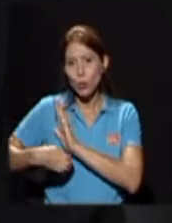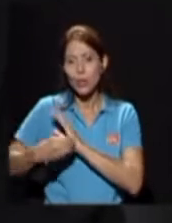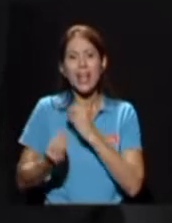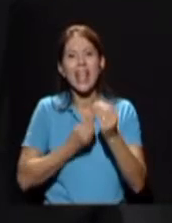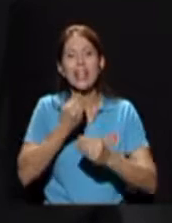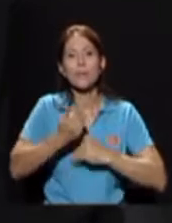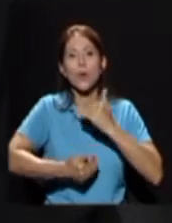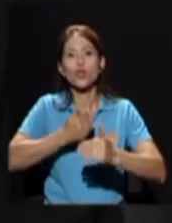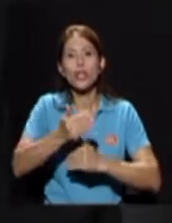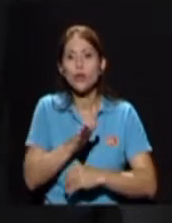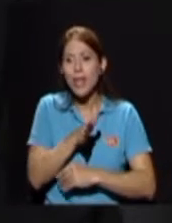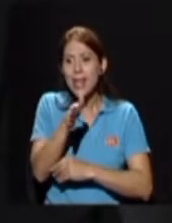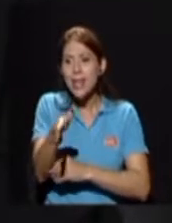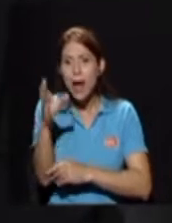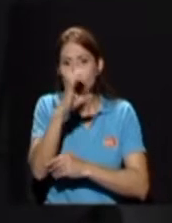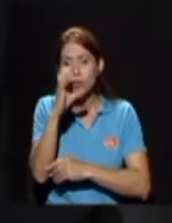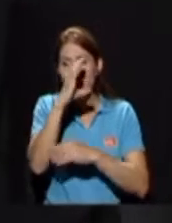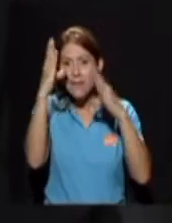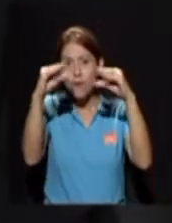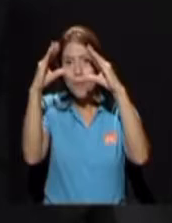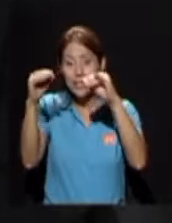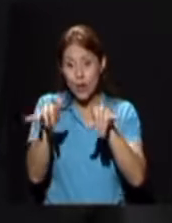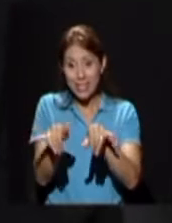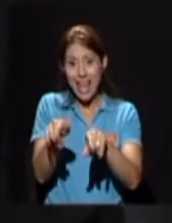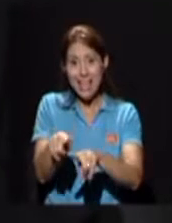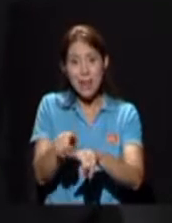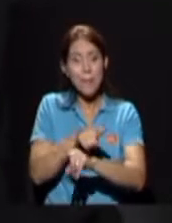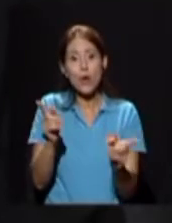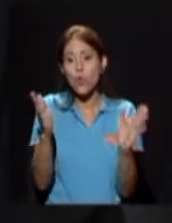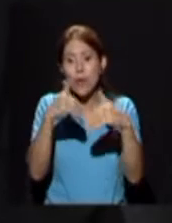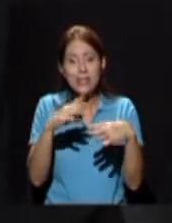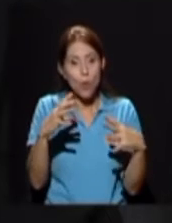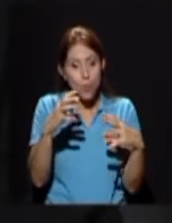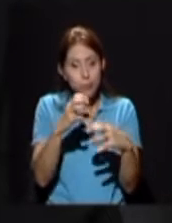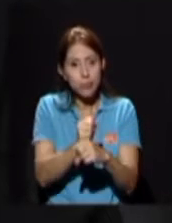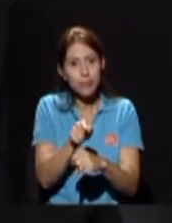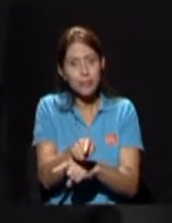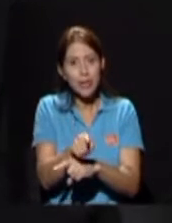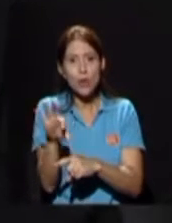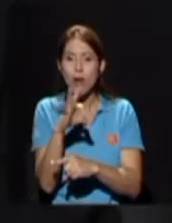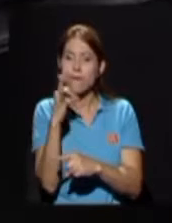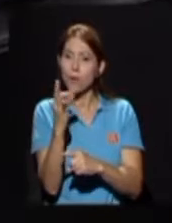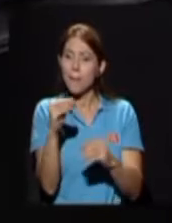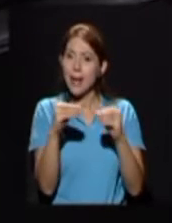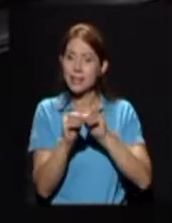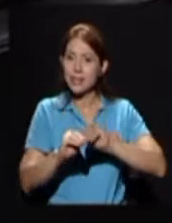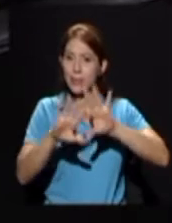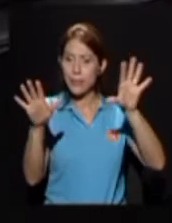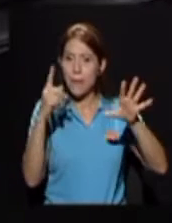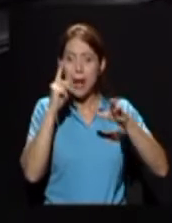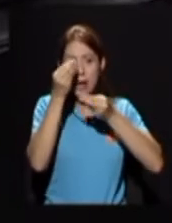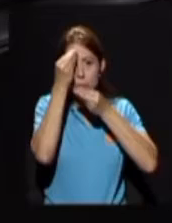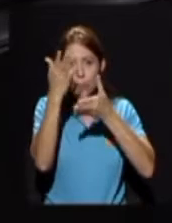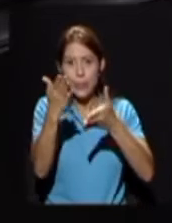información que está ahí, pero que no está sistematizada de una manera que nos cuente cosas, ¿verdad? En general uno encuentra en